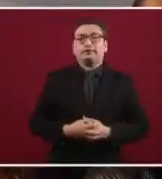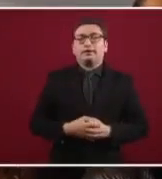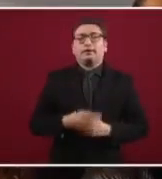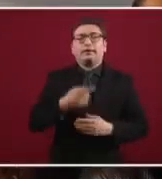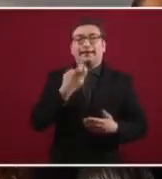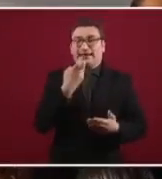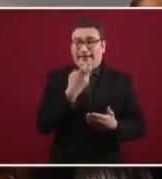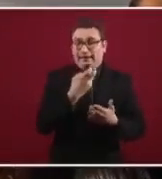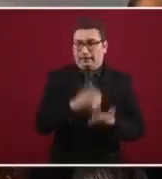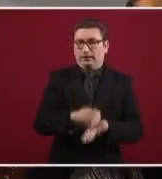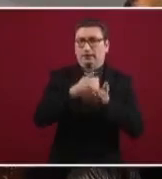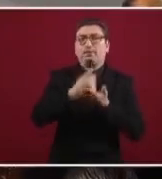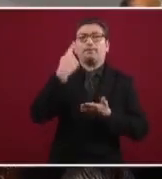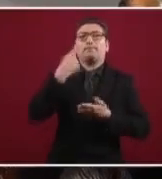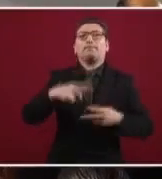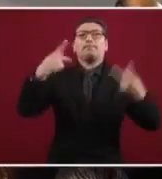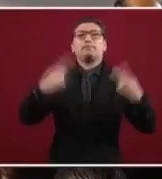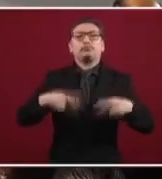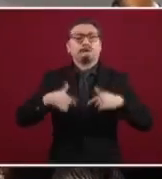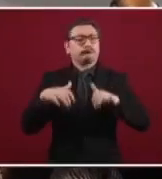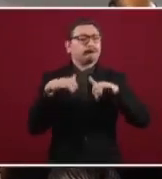generan muchos empleos.